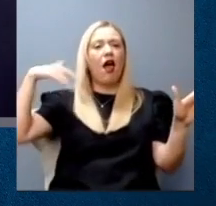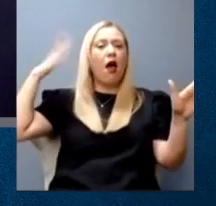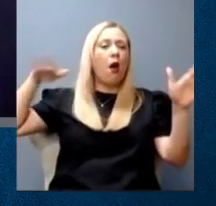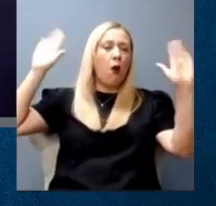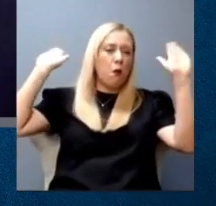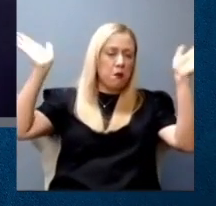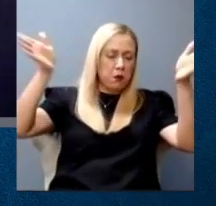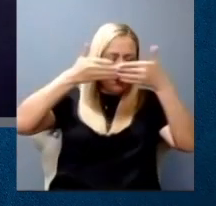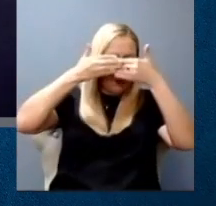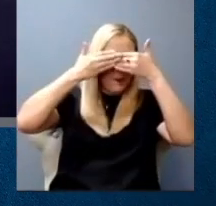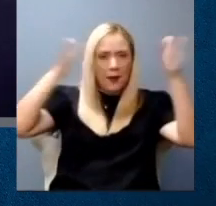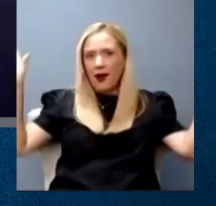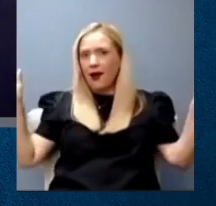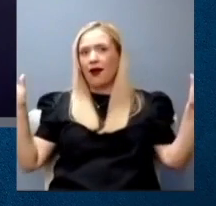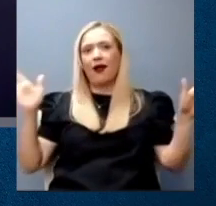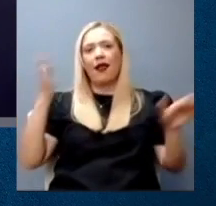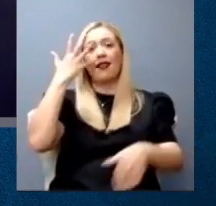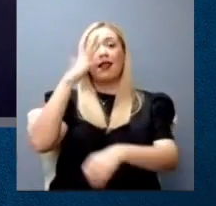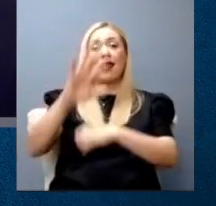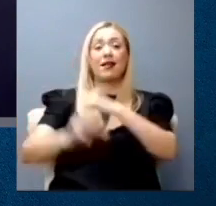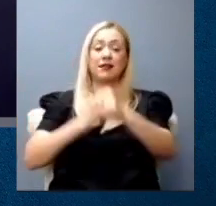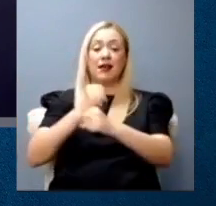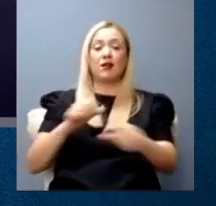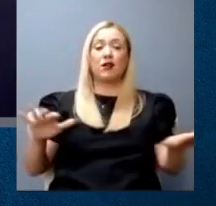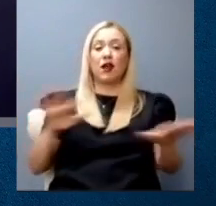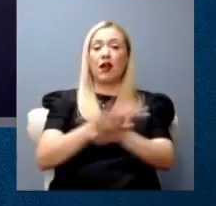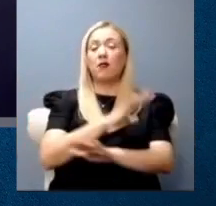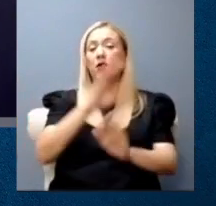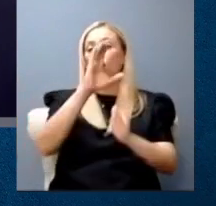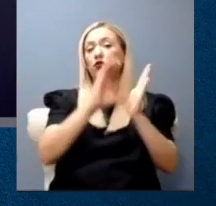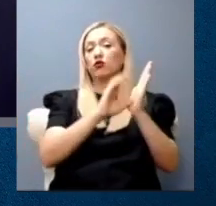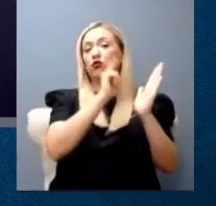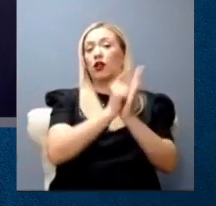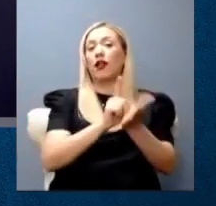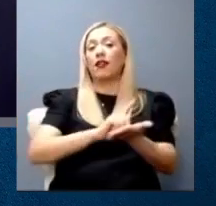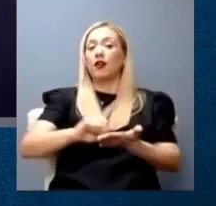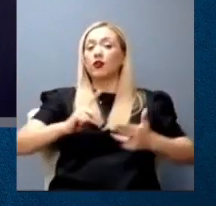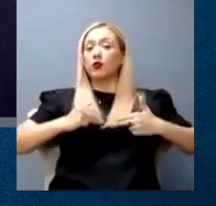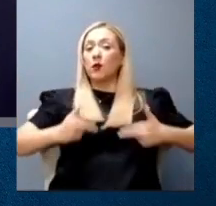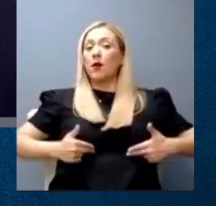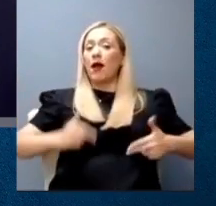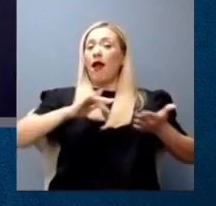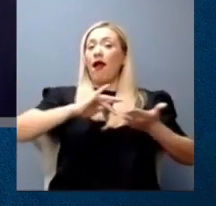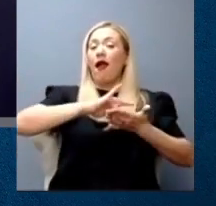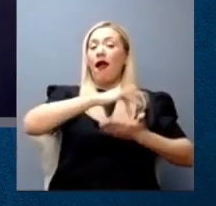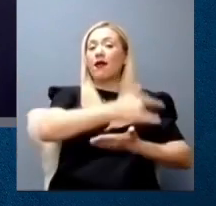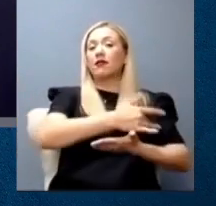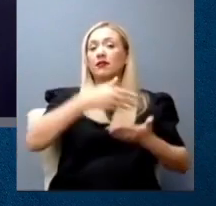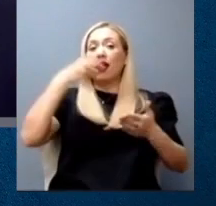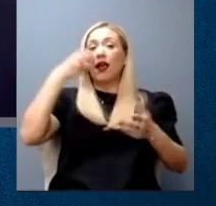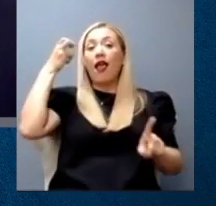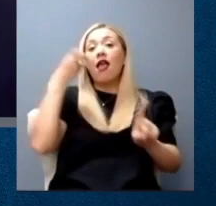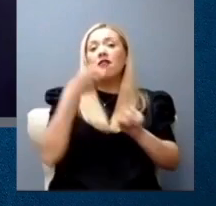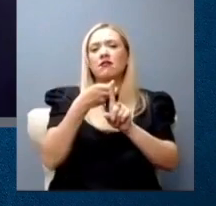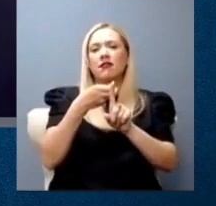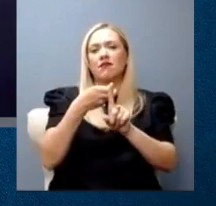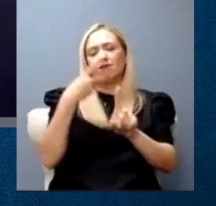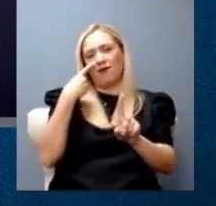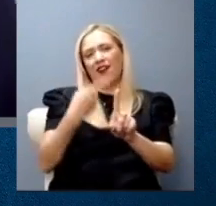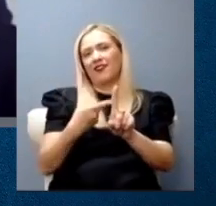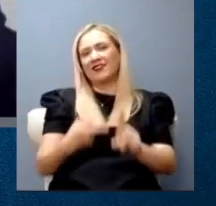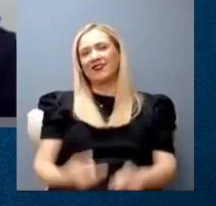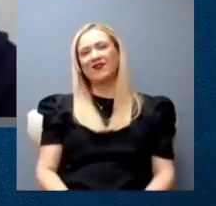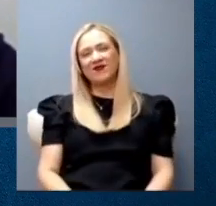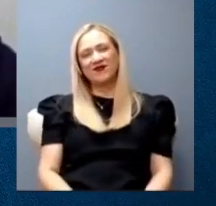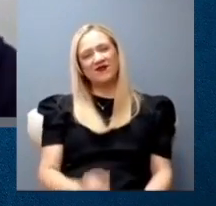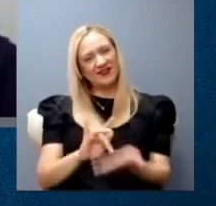10 años de reforma constitucional en derechos humanos nos lo pone pues de frente.